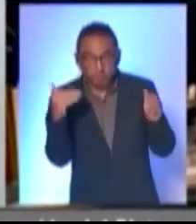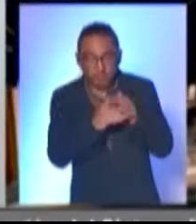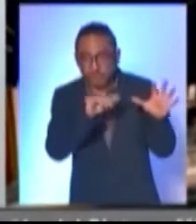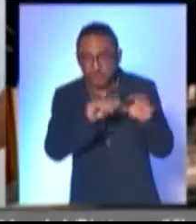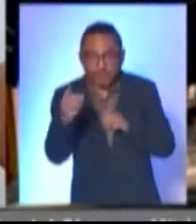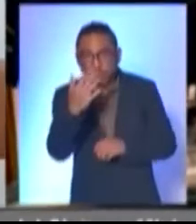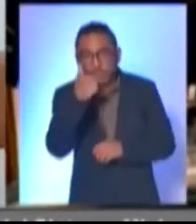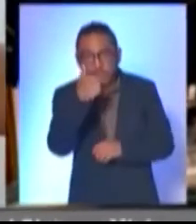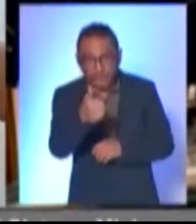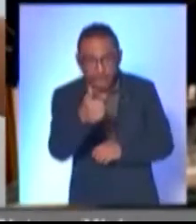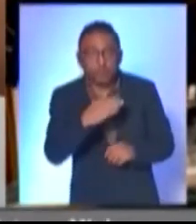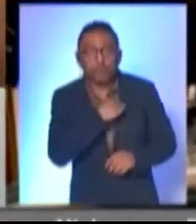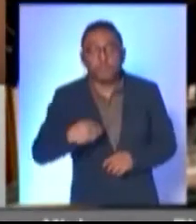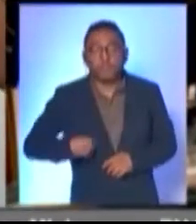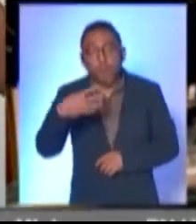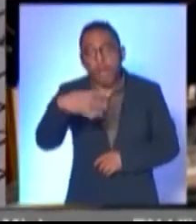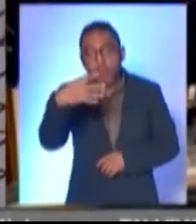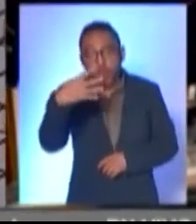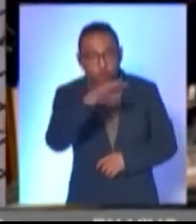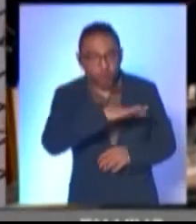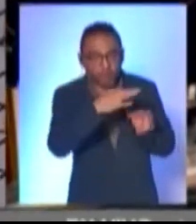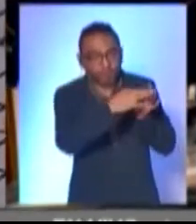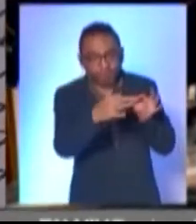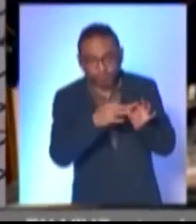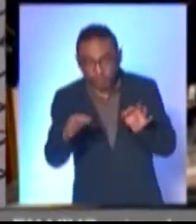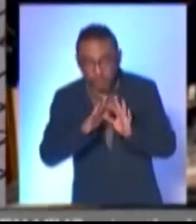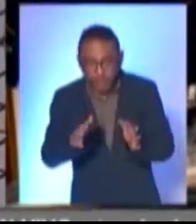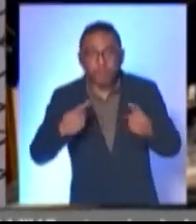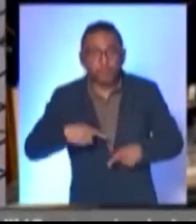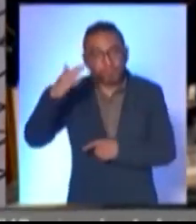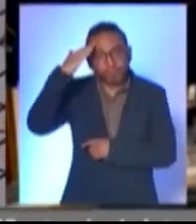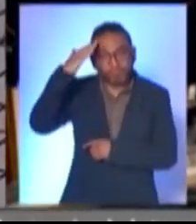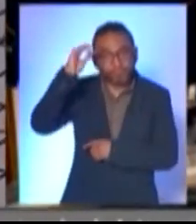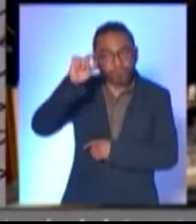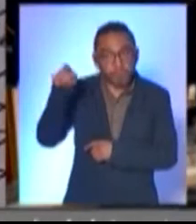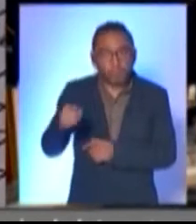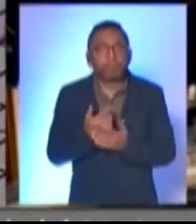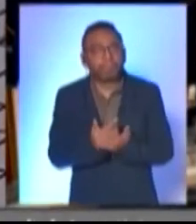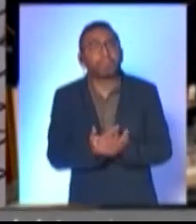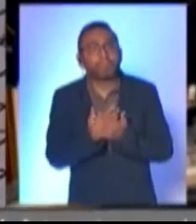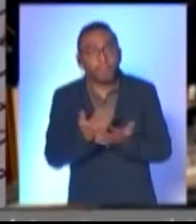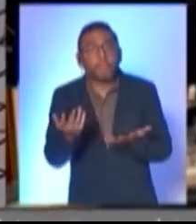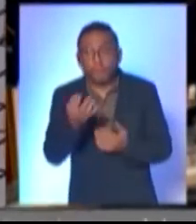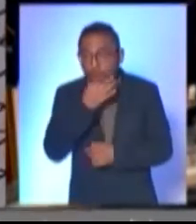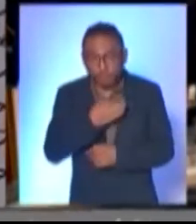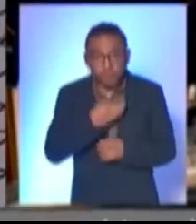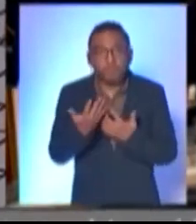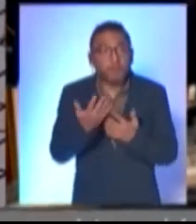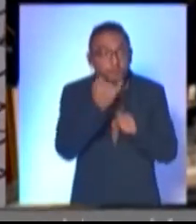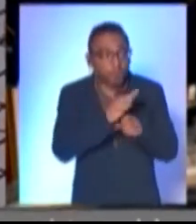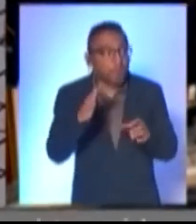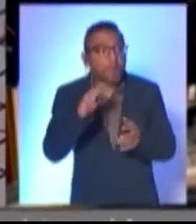34,656 dosis en 14 municipios en total. Sin embargo, las autoridades locales están a la espera de que les informen la fecha de llegada